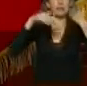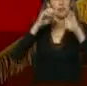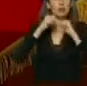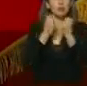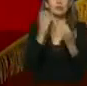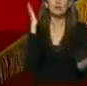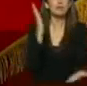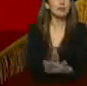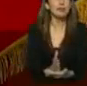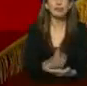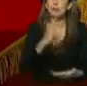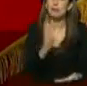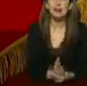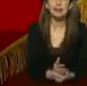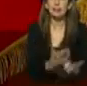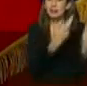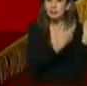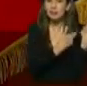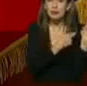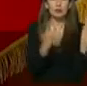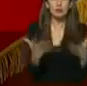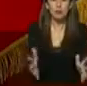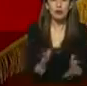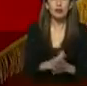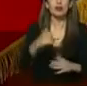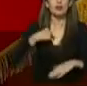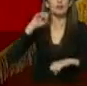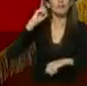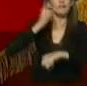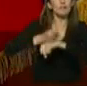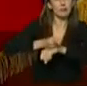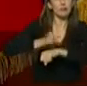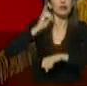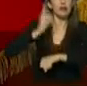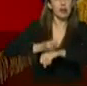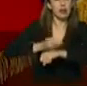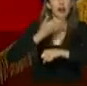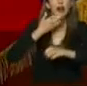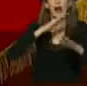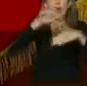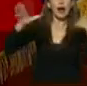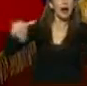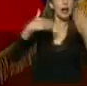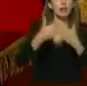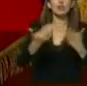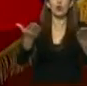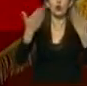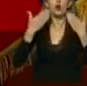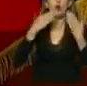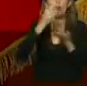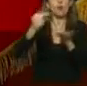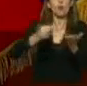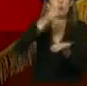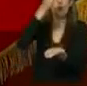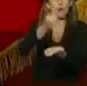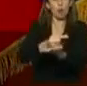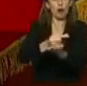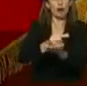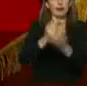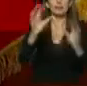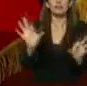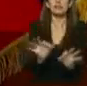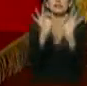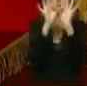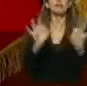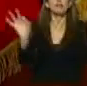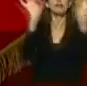más irresponsabilidad. He firmado el decreto presidencial que establece a toda la provincia del Guayas como zona especial de seguridad y de manera preferente a